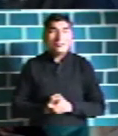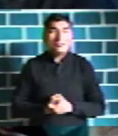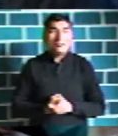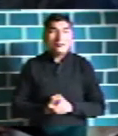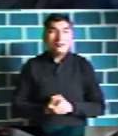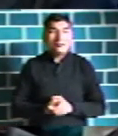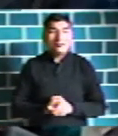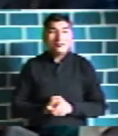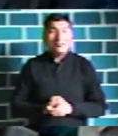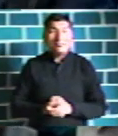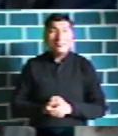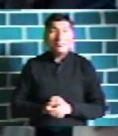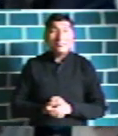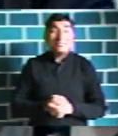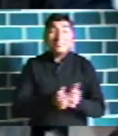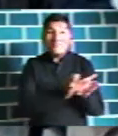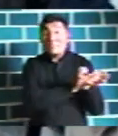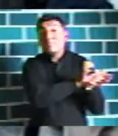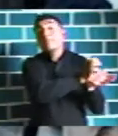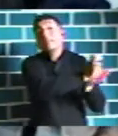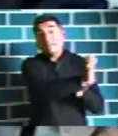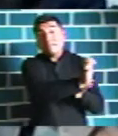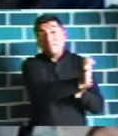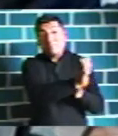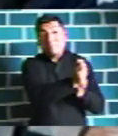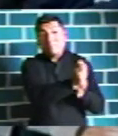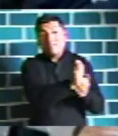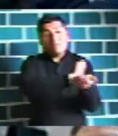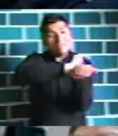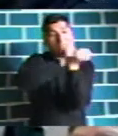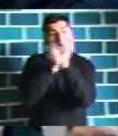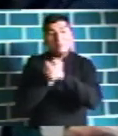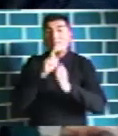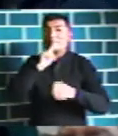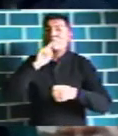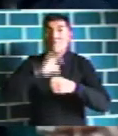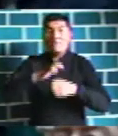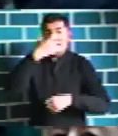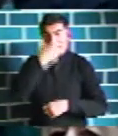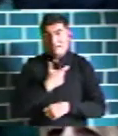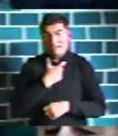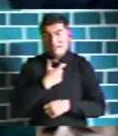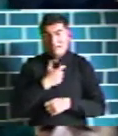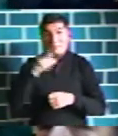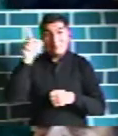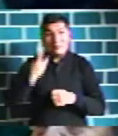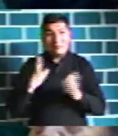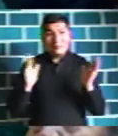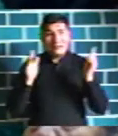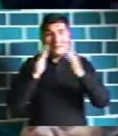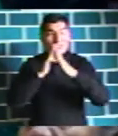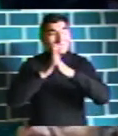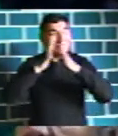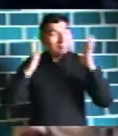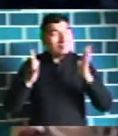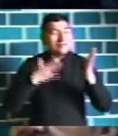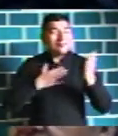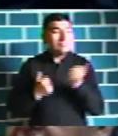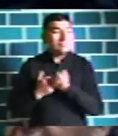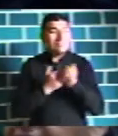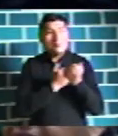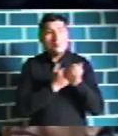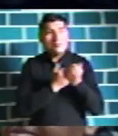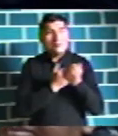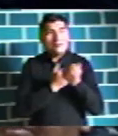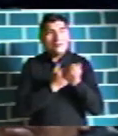pasemos de la indiferencia al compromiso que la paz sea más grande por mi aporte